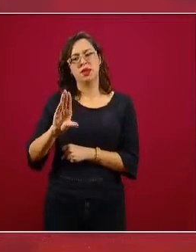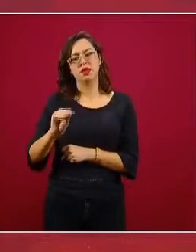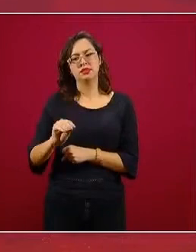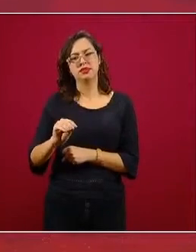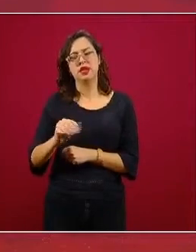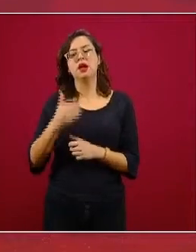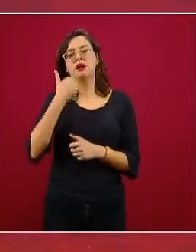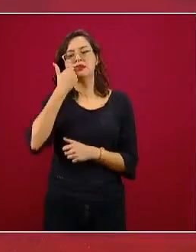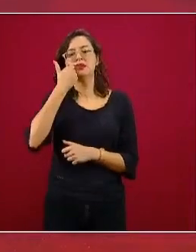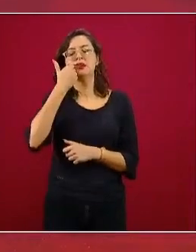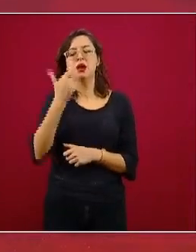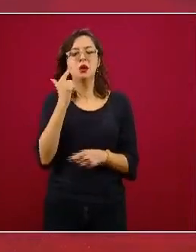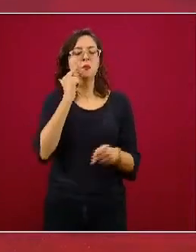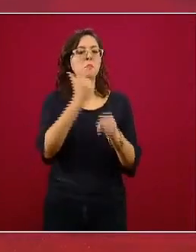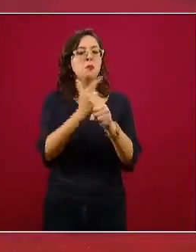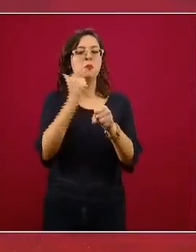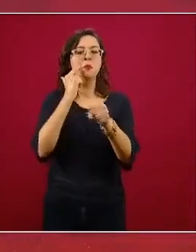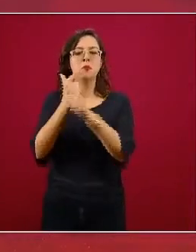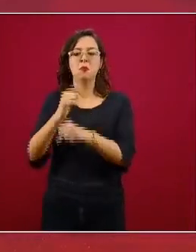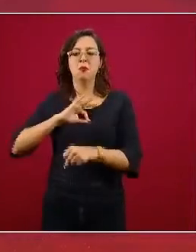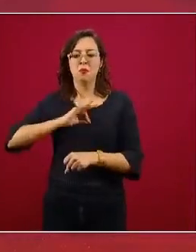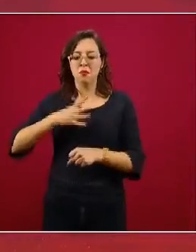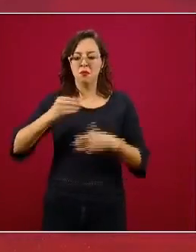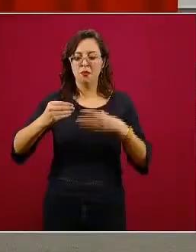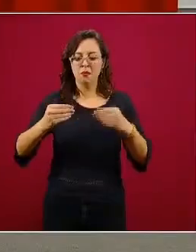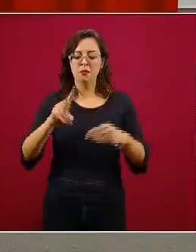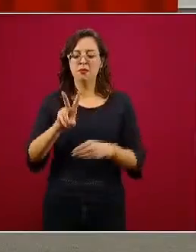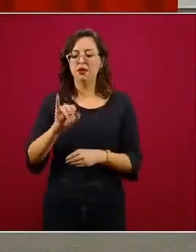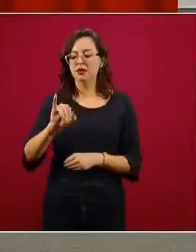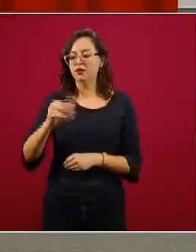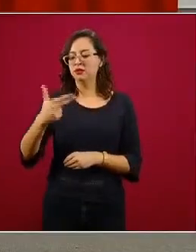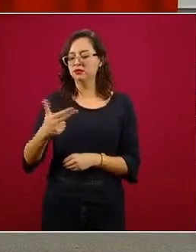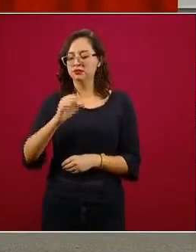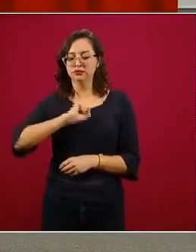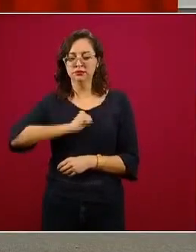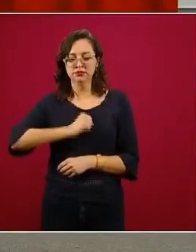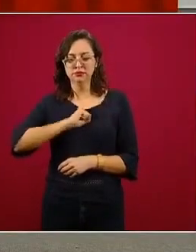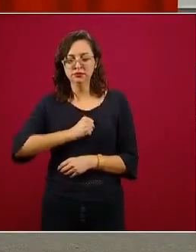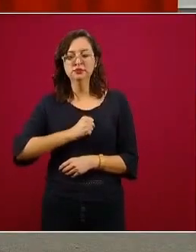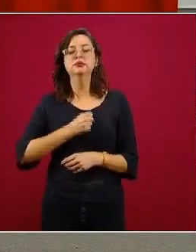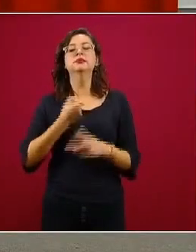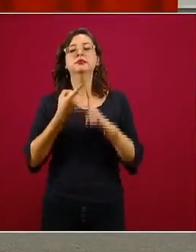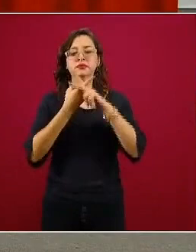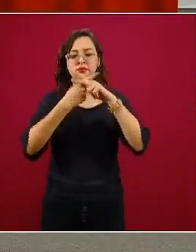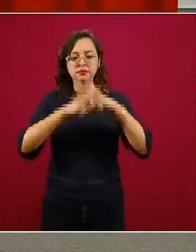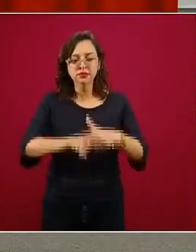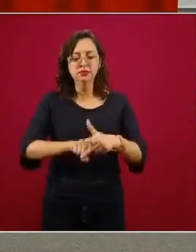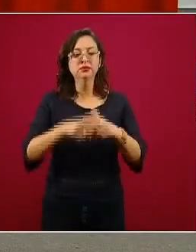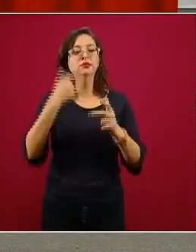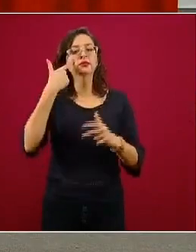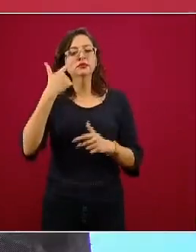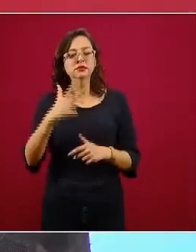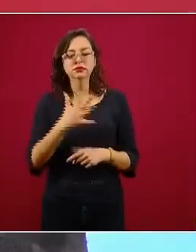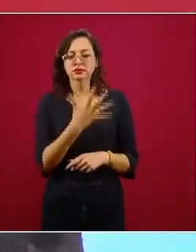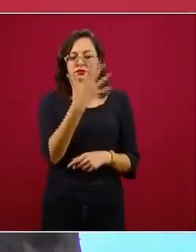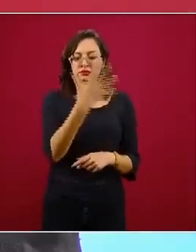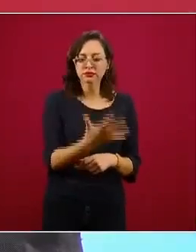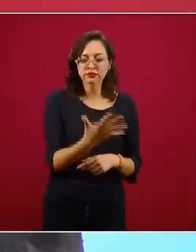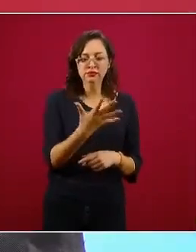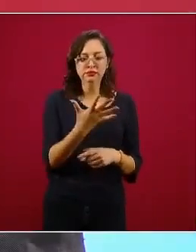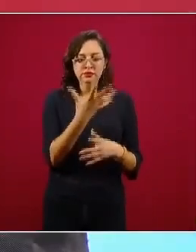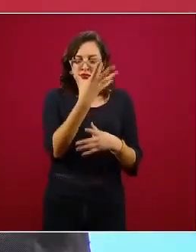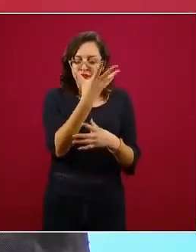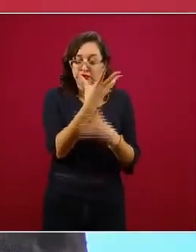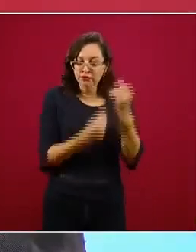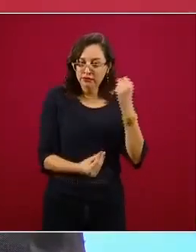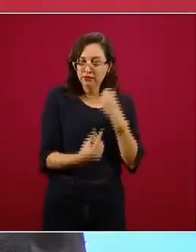interesaba expandir la capacidad diagnóstica para la epidemia de VIH-Sida, se empezó a ensayar estos modelos, se hicieron con éxito. Por